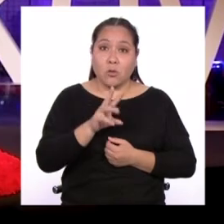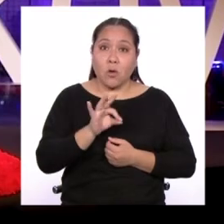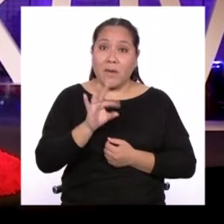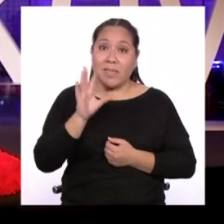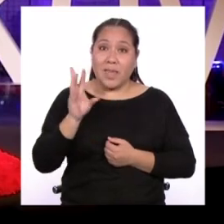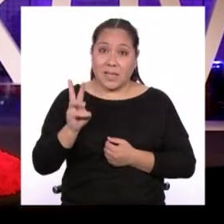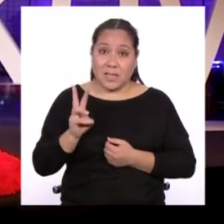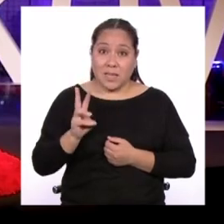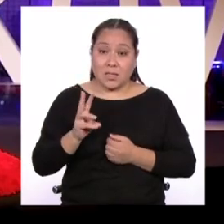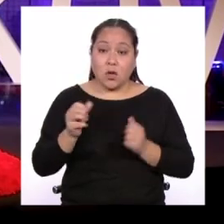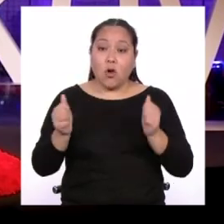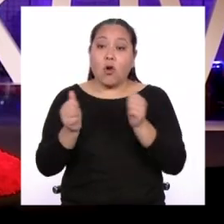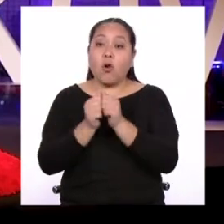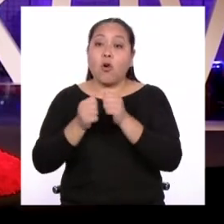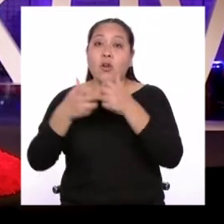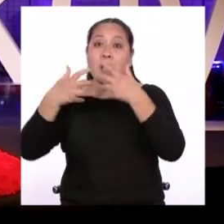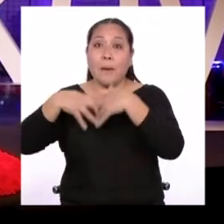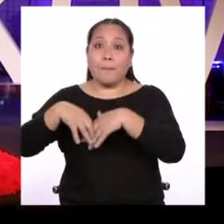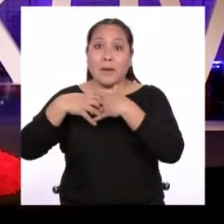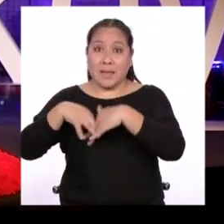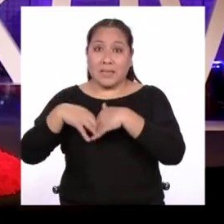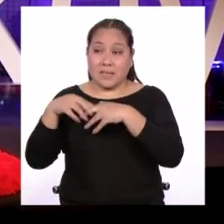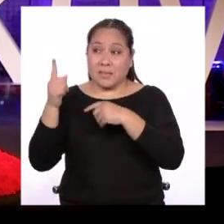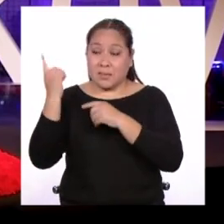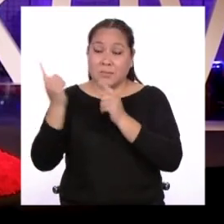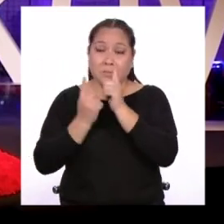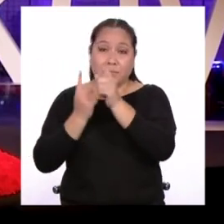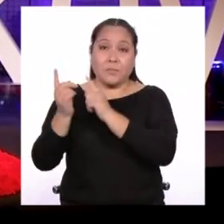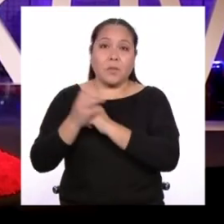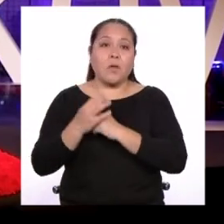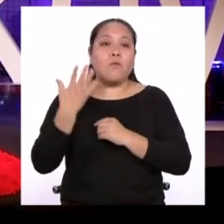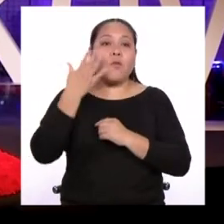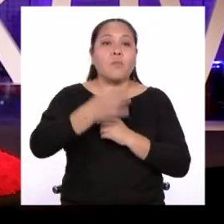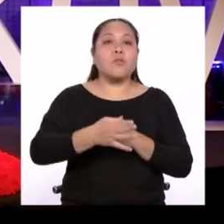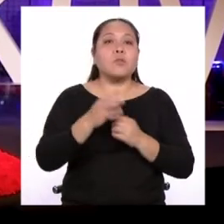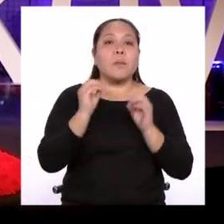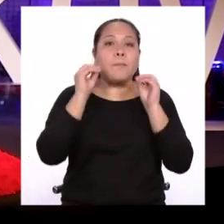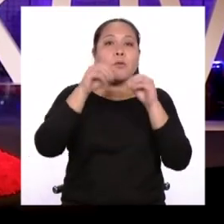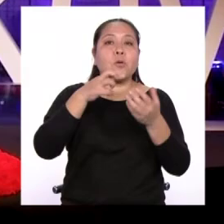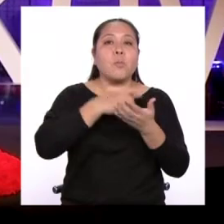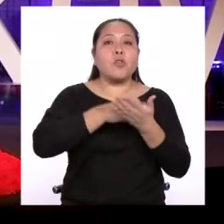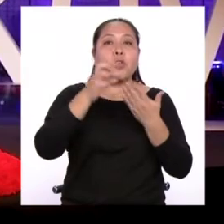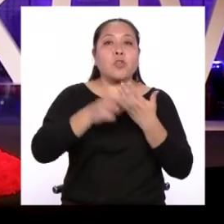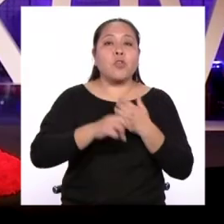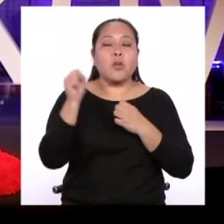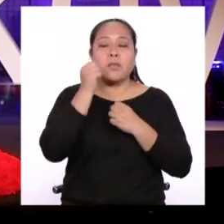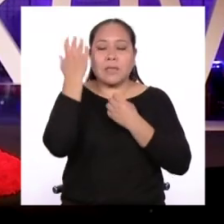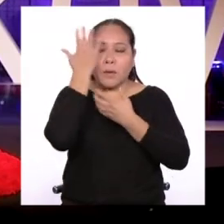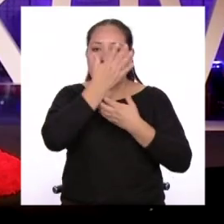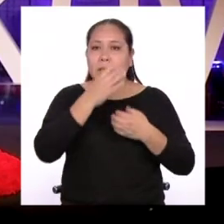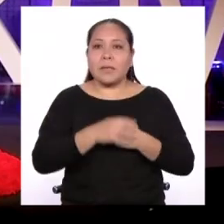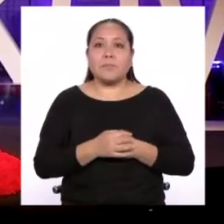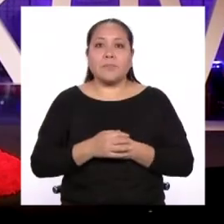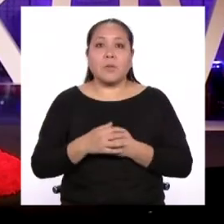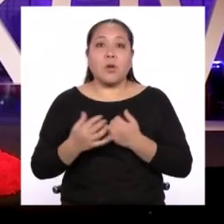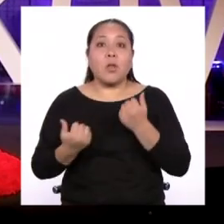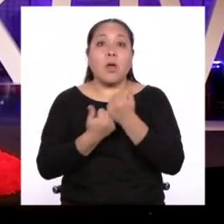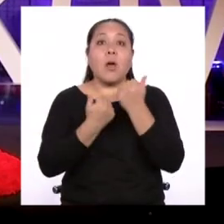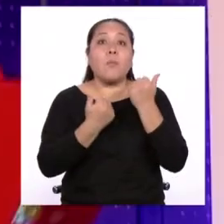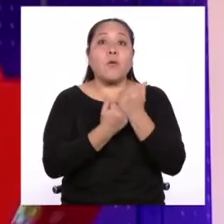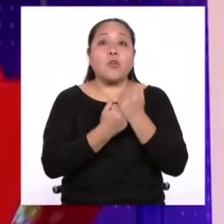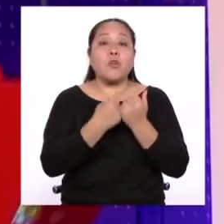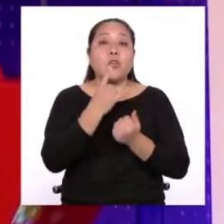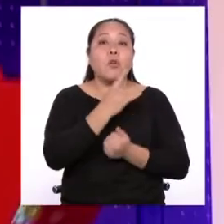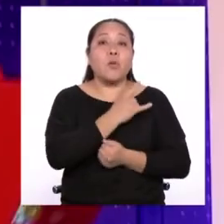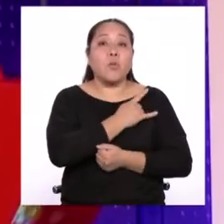USAID, ejecutamos un proyecto en la región, en el departamento de San Martín, con la asistencia técnica de la Universidad Peruana Cayetano